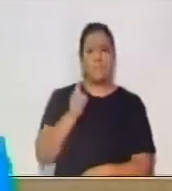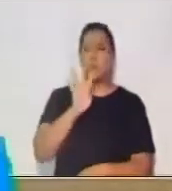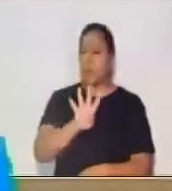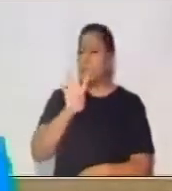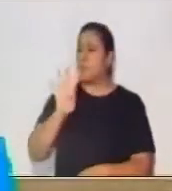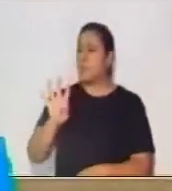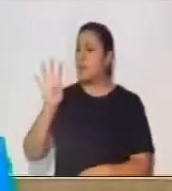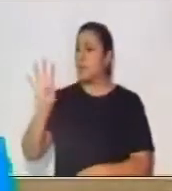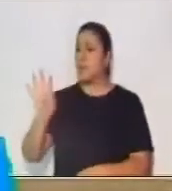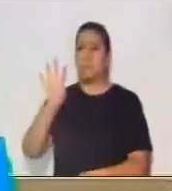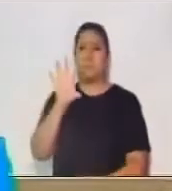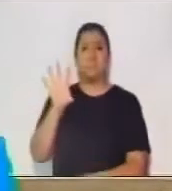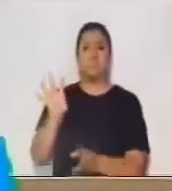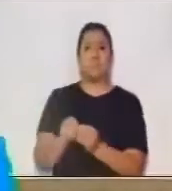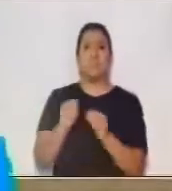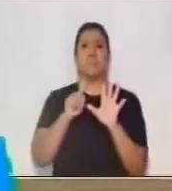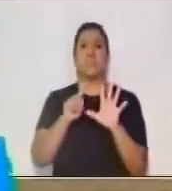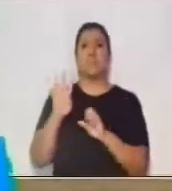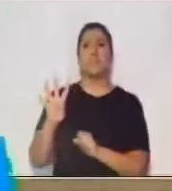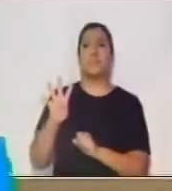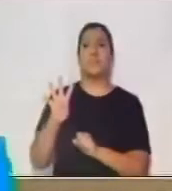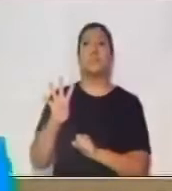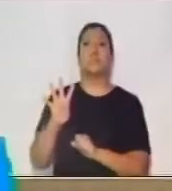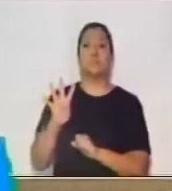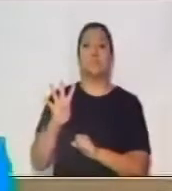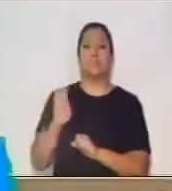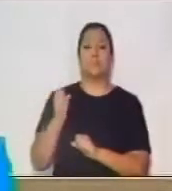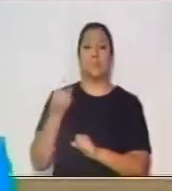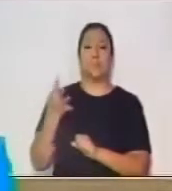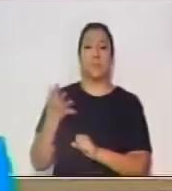granja. Un producto de maravilla.